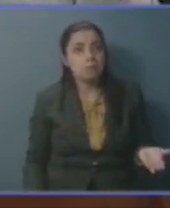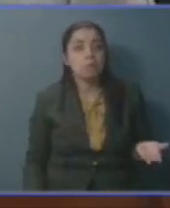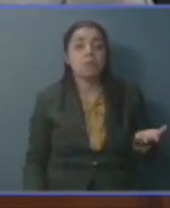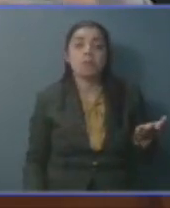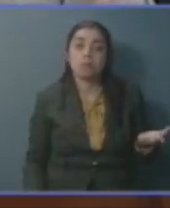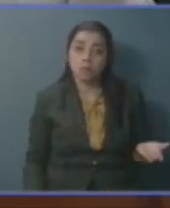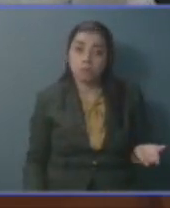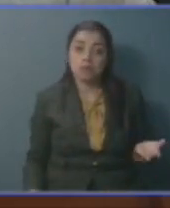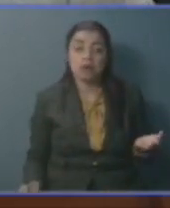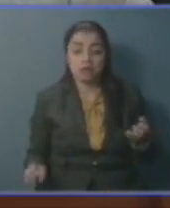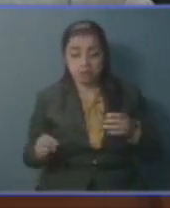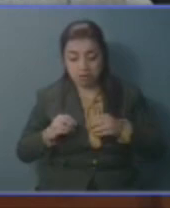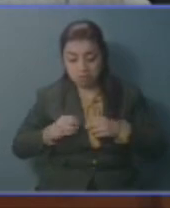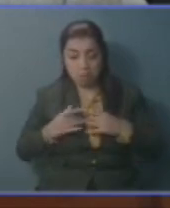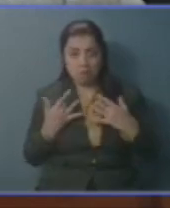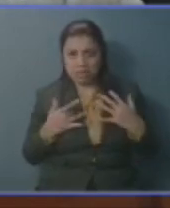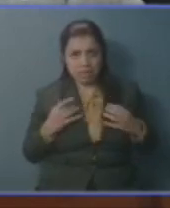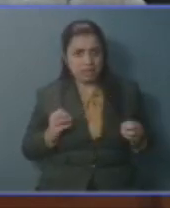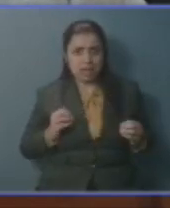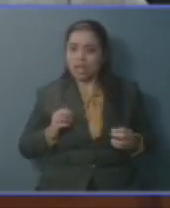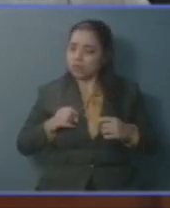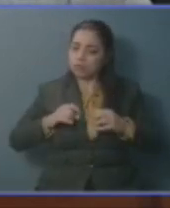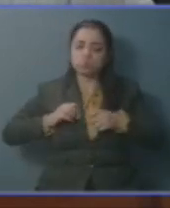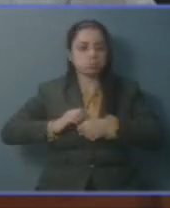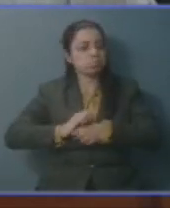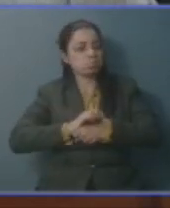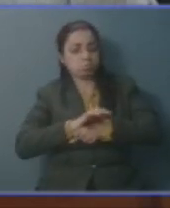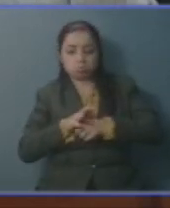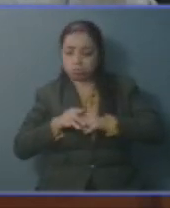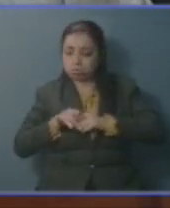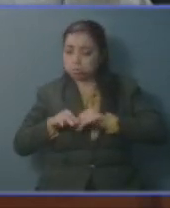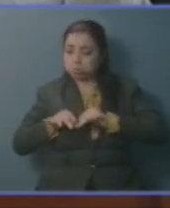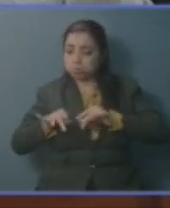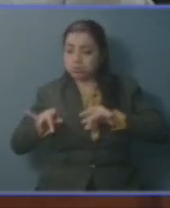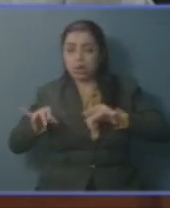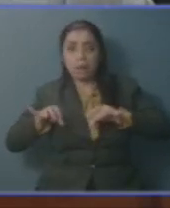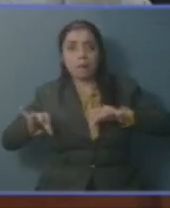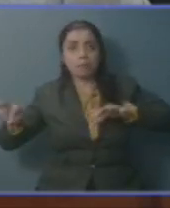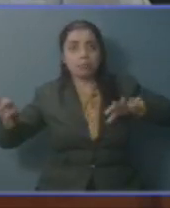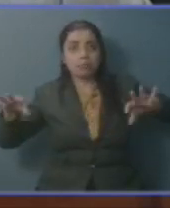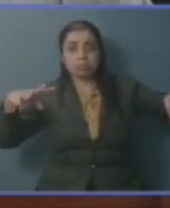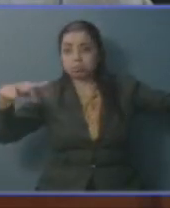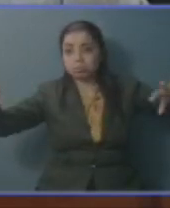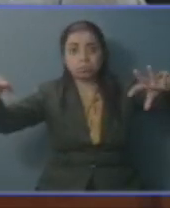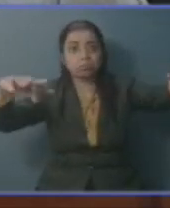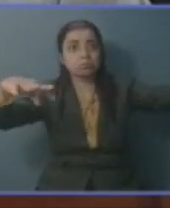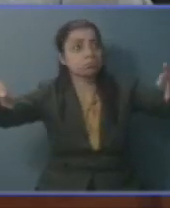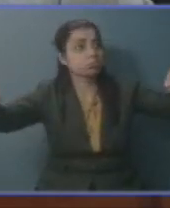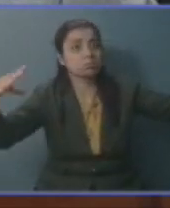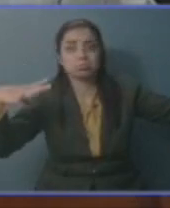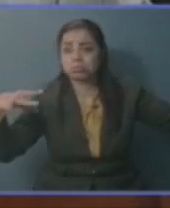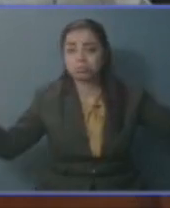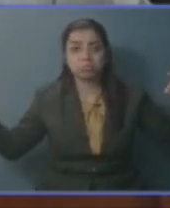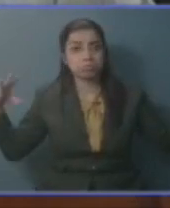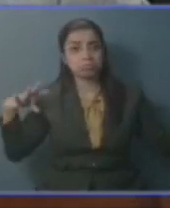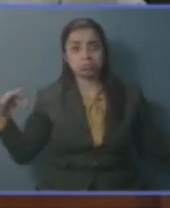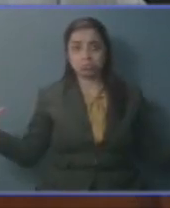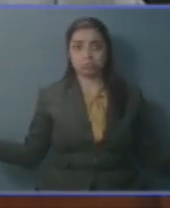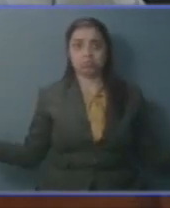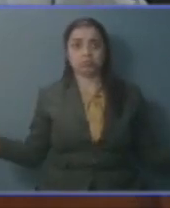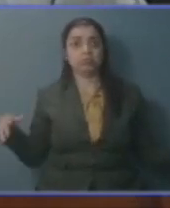pasárselo y contaminar a otras personas. Y esas personas, si hubiesen pruebas